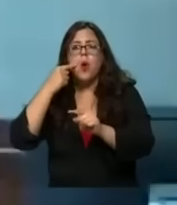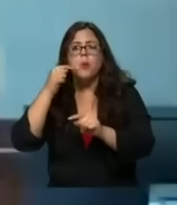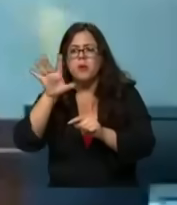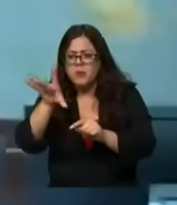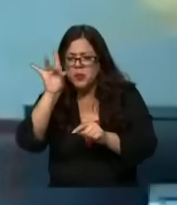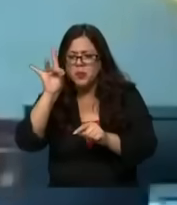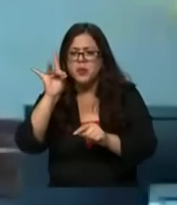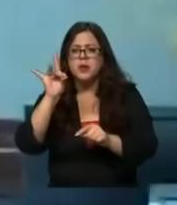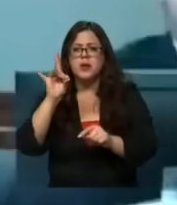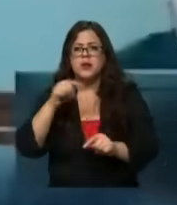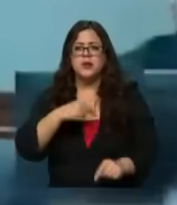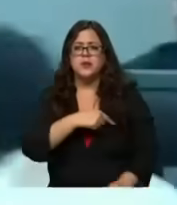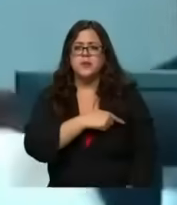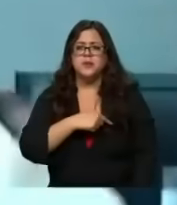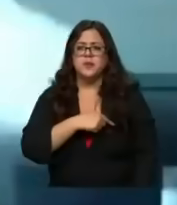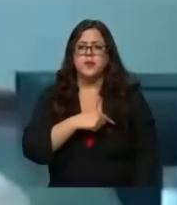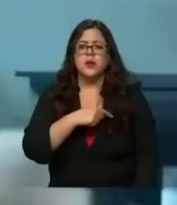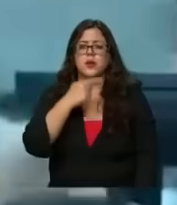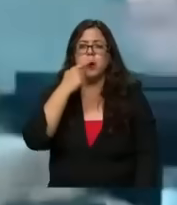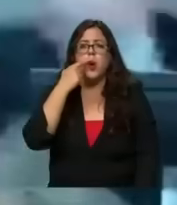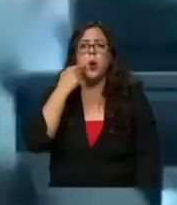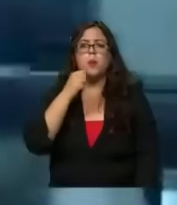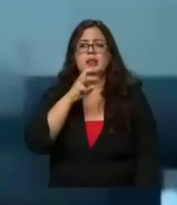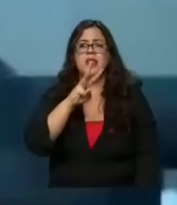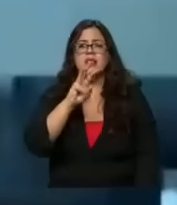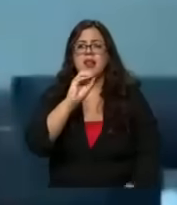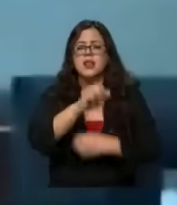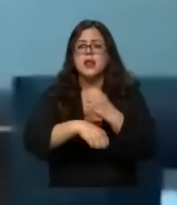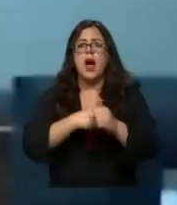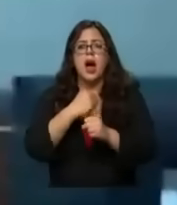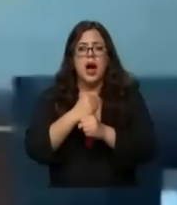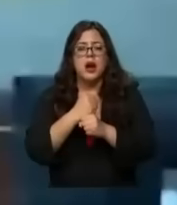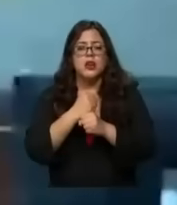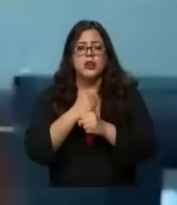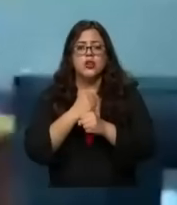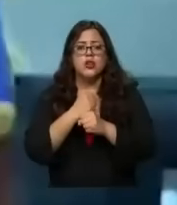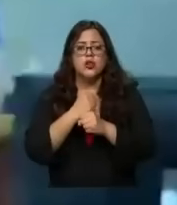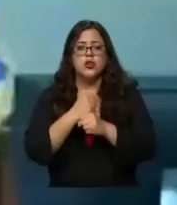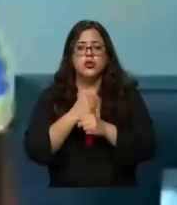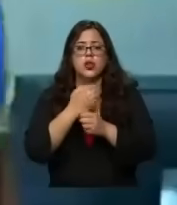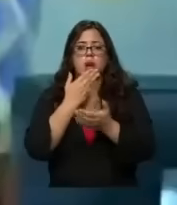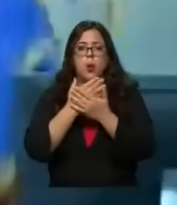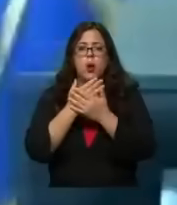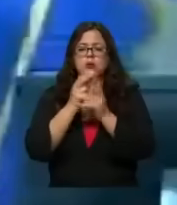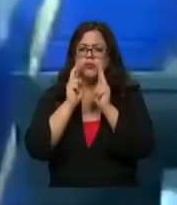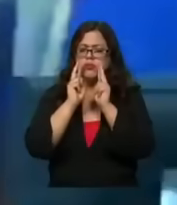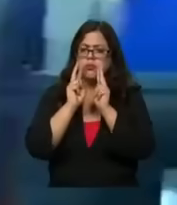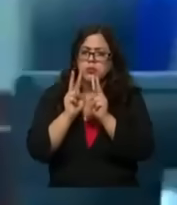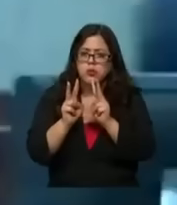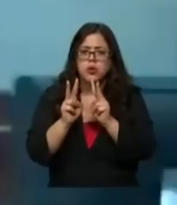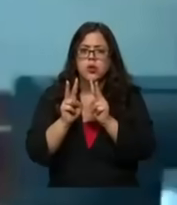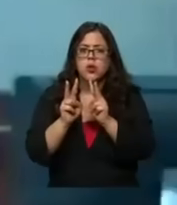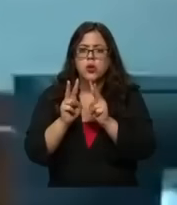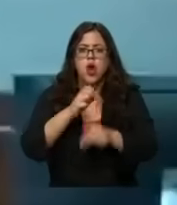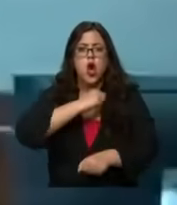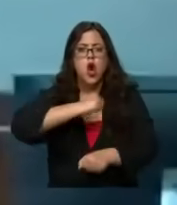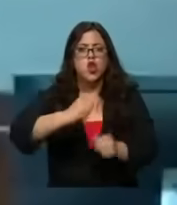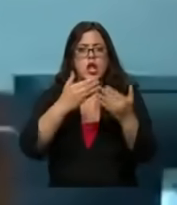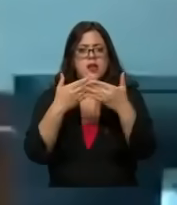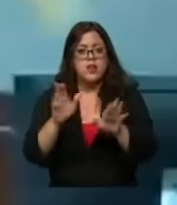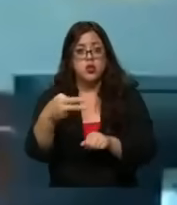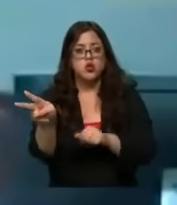como Deborah Redden, es un hombre de 30 años de edad y que cuando escucha aquí que se le había negado la